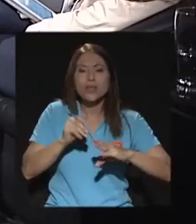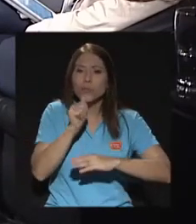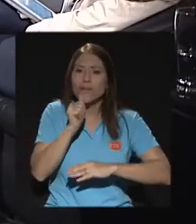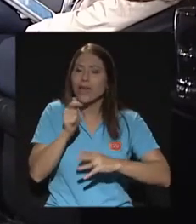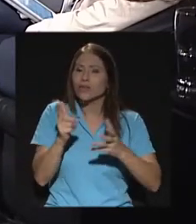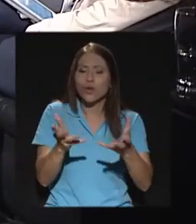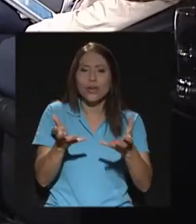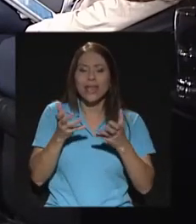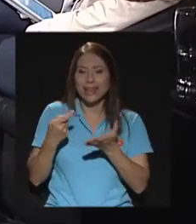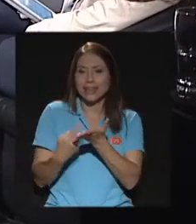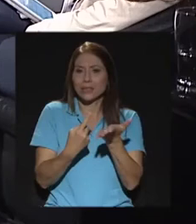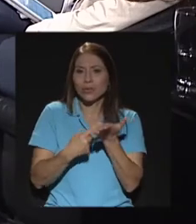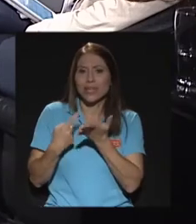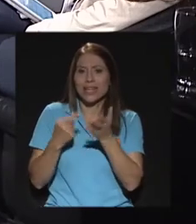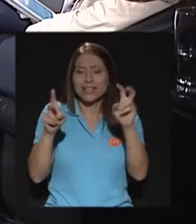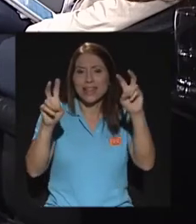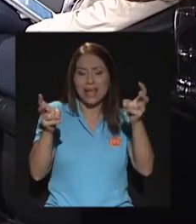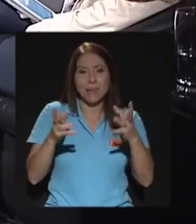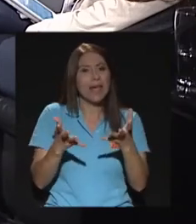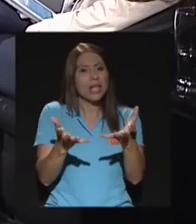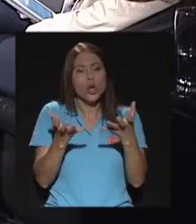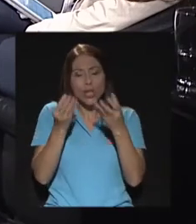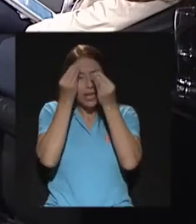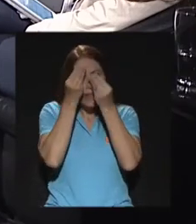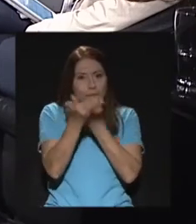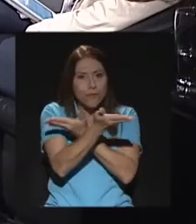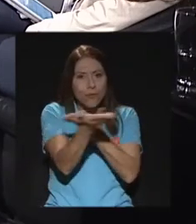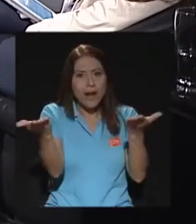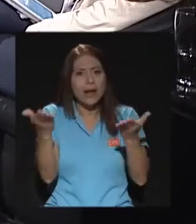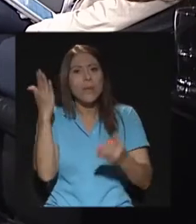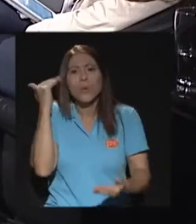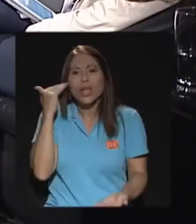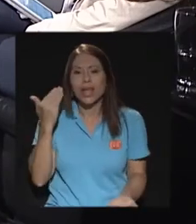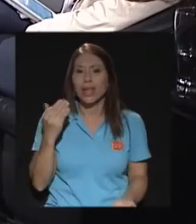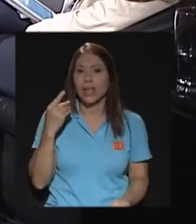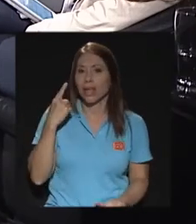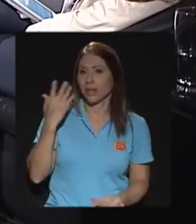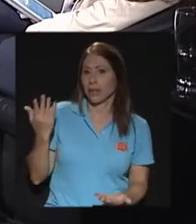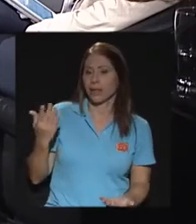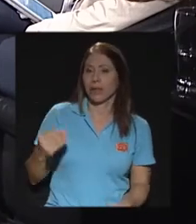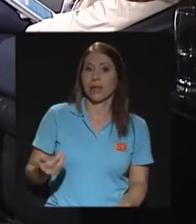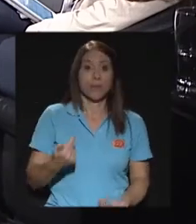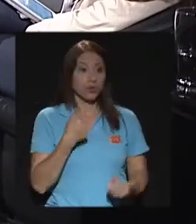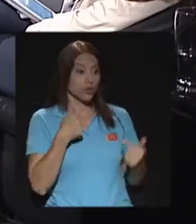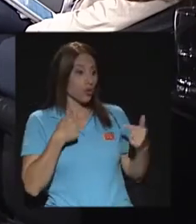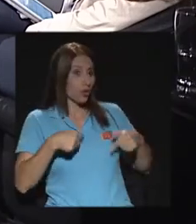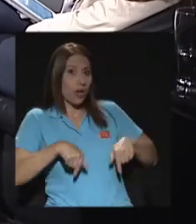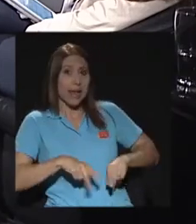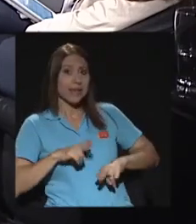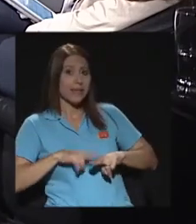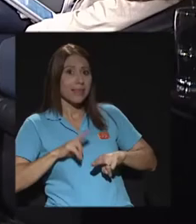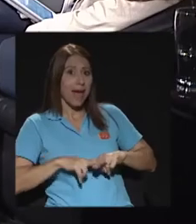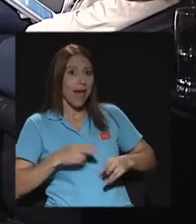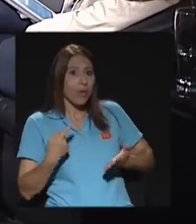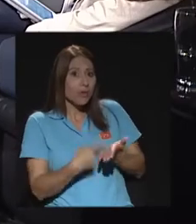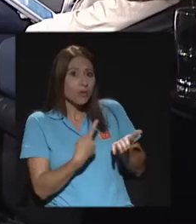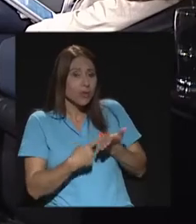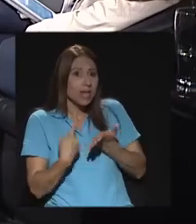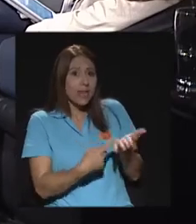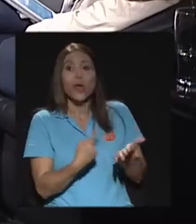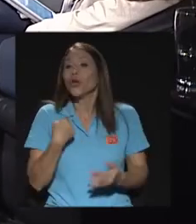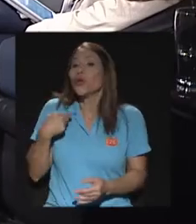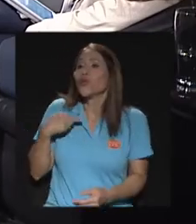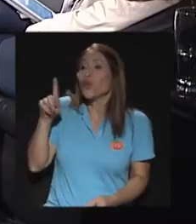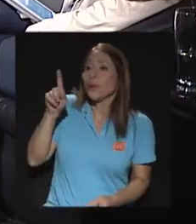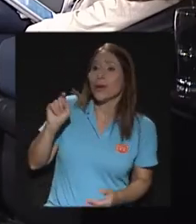este tema? Y menos informar a la sociedad civil, don Antonio. Porque usted es el único. Yo estoy aquí sentado. No, discutiendo. Le pregunto porque usted está cerca.